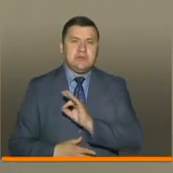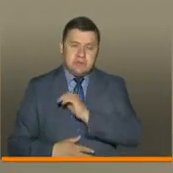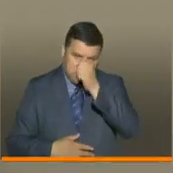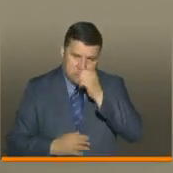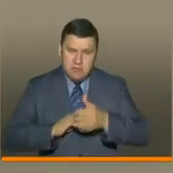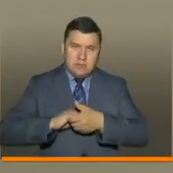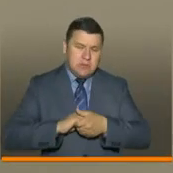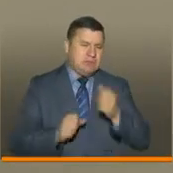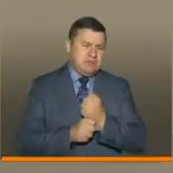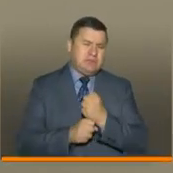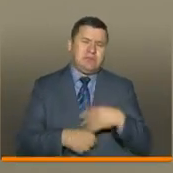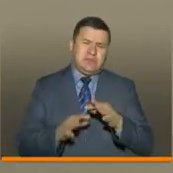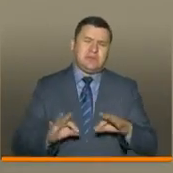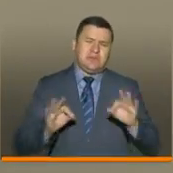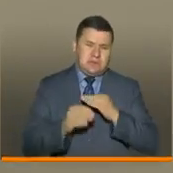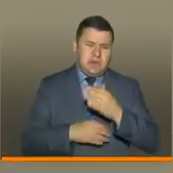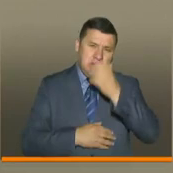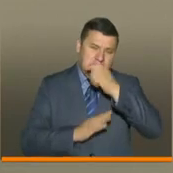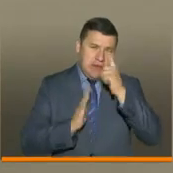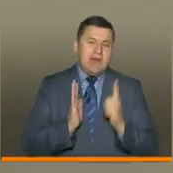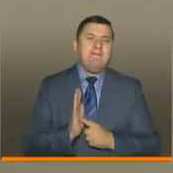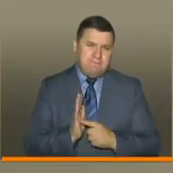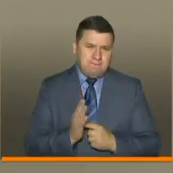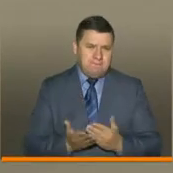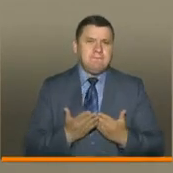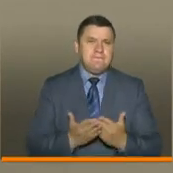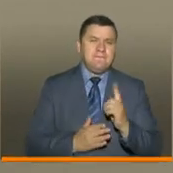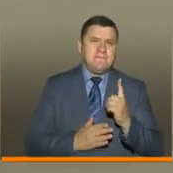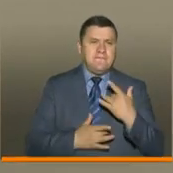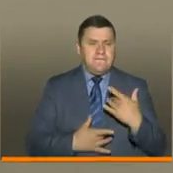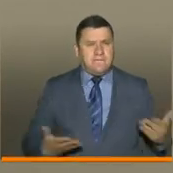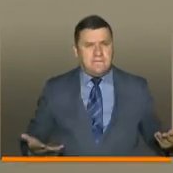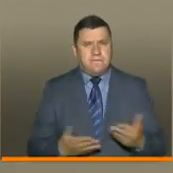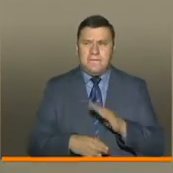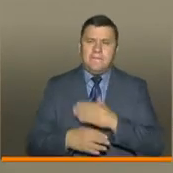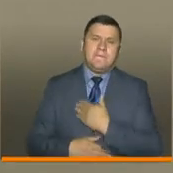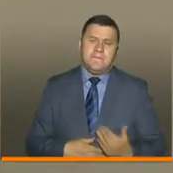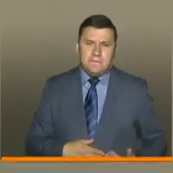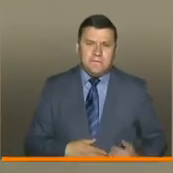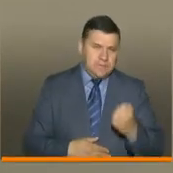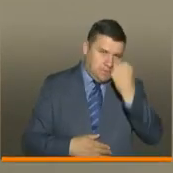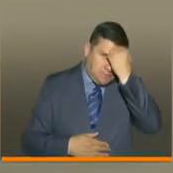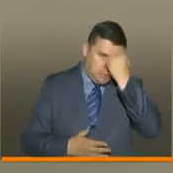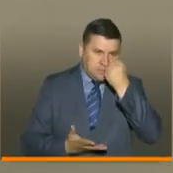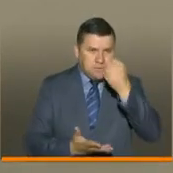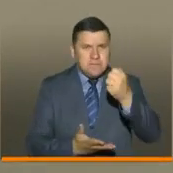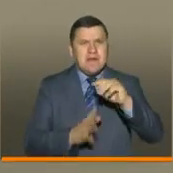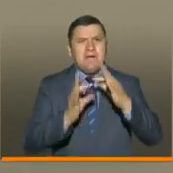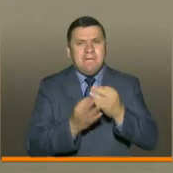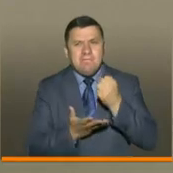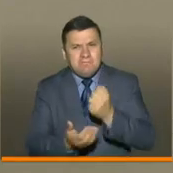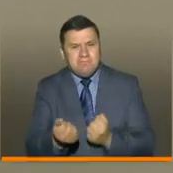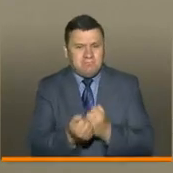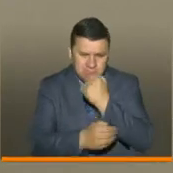de la mano de una labor que ya venía también haciendo el ICBF, entregar las primeras donaciones, presidente, a maestros, a las